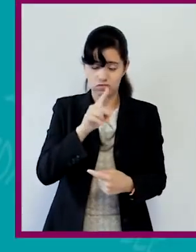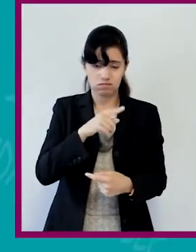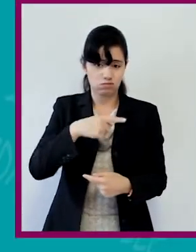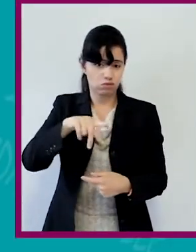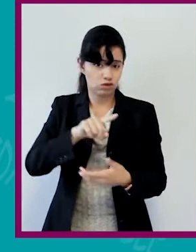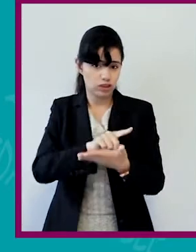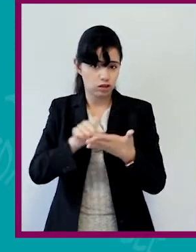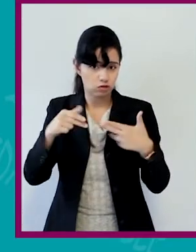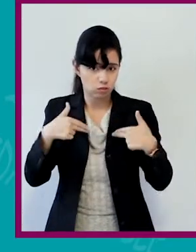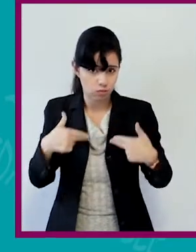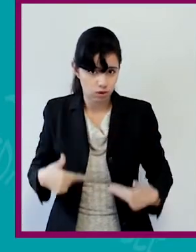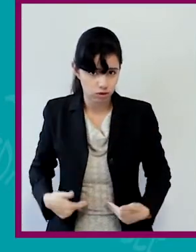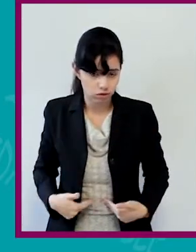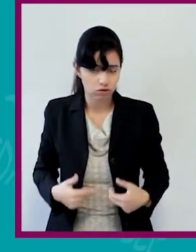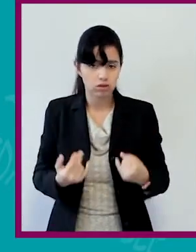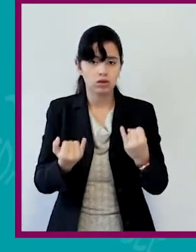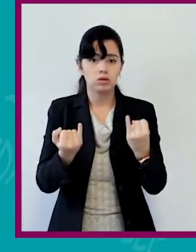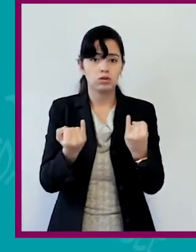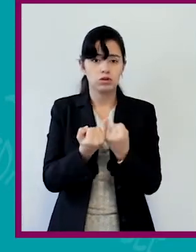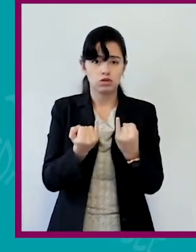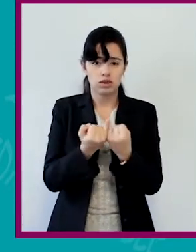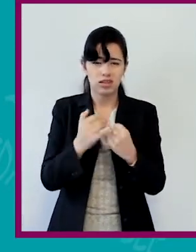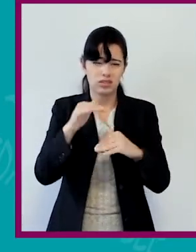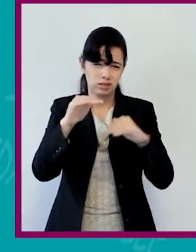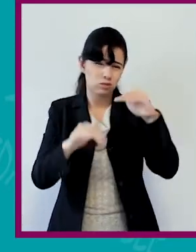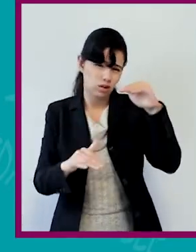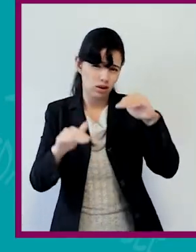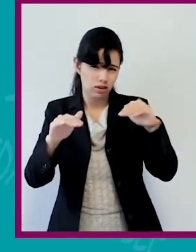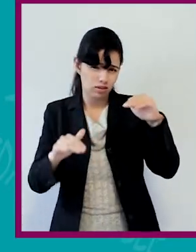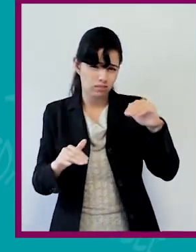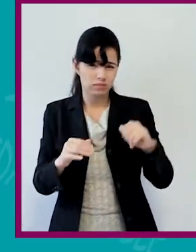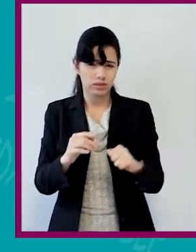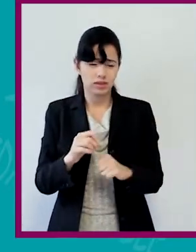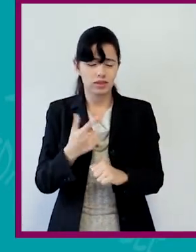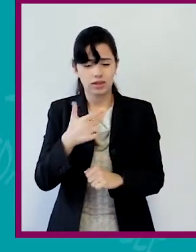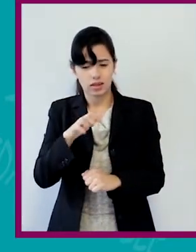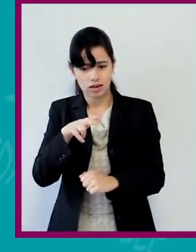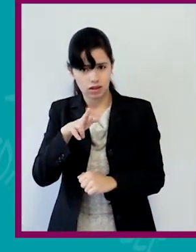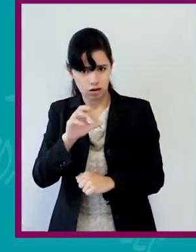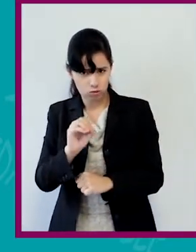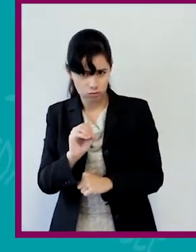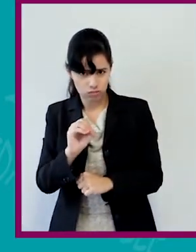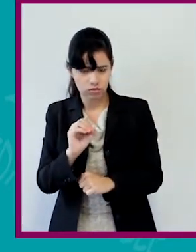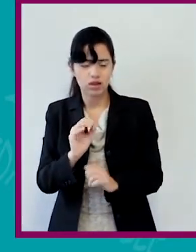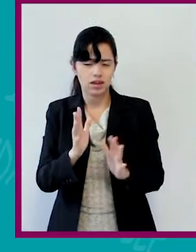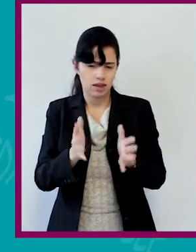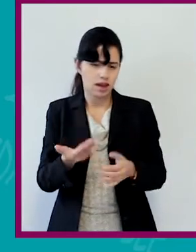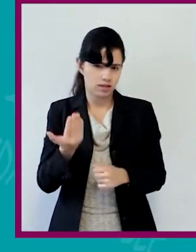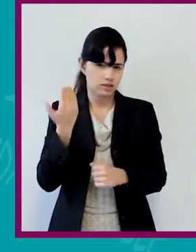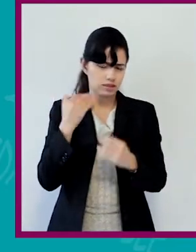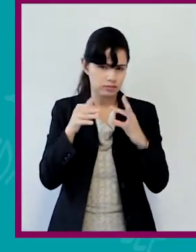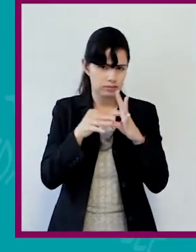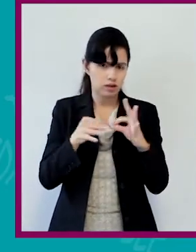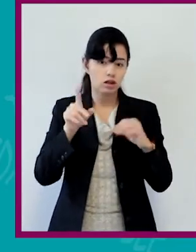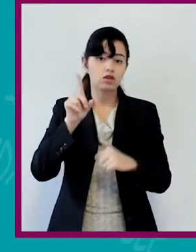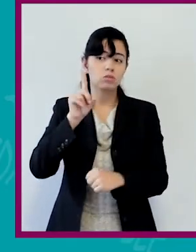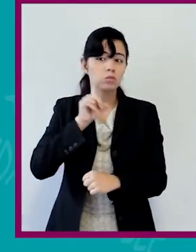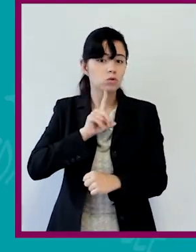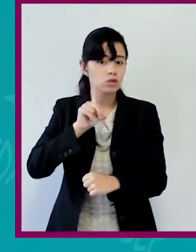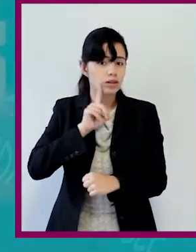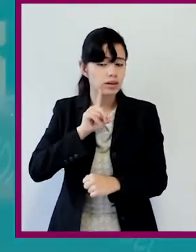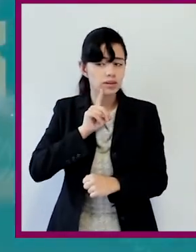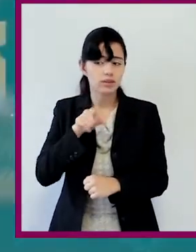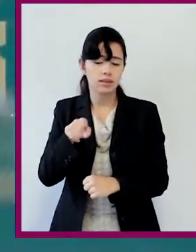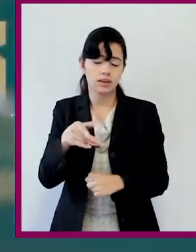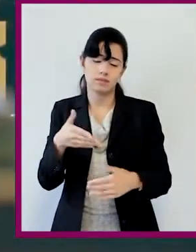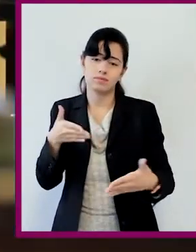también. Ya decíamos que las mujeres tienen mayores restricciones para acceder a trabajos decentes